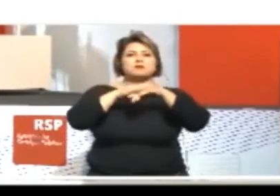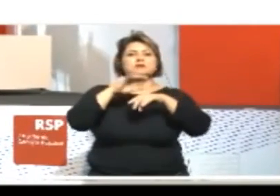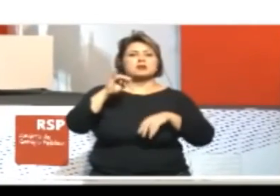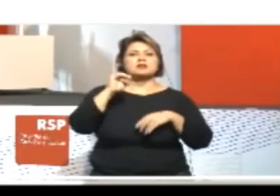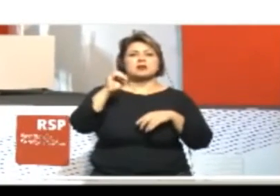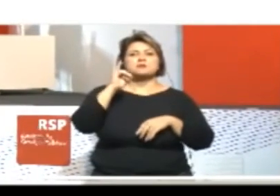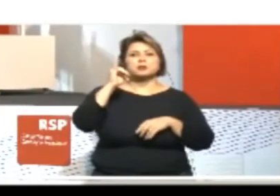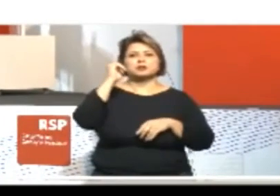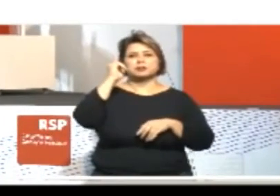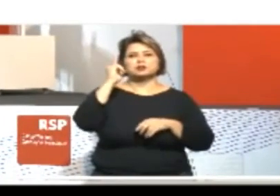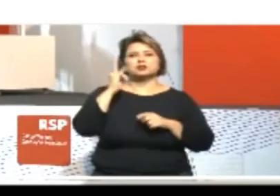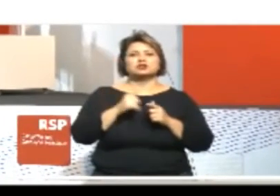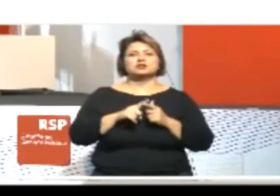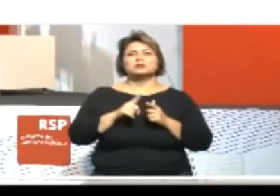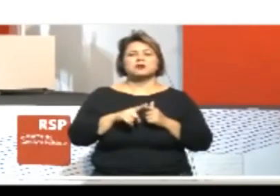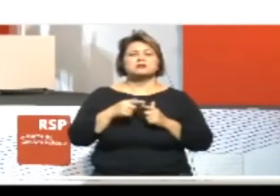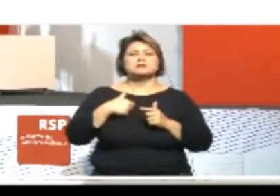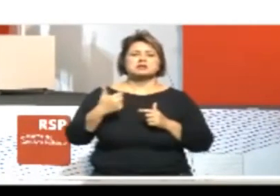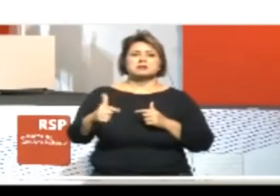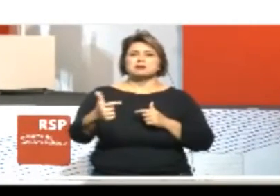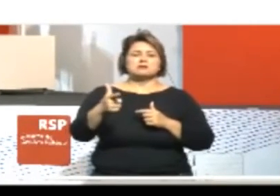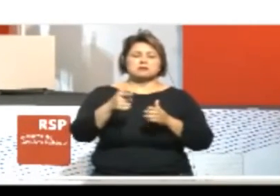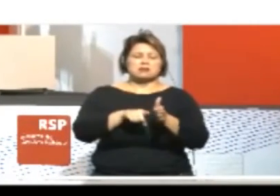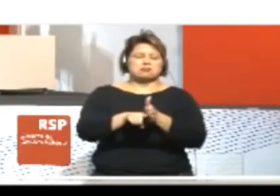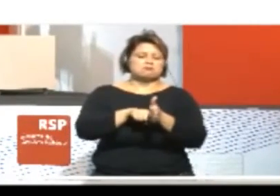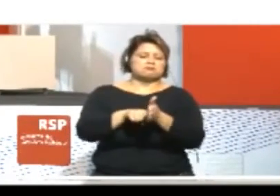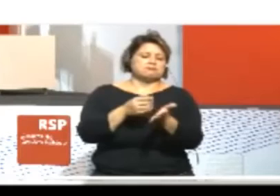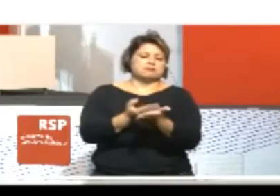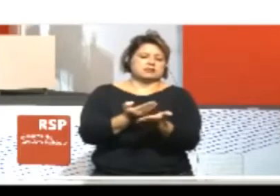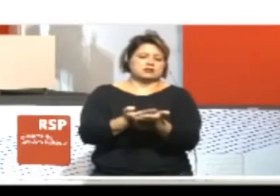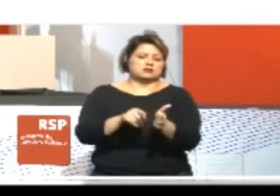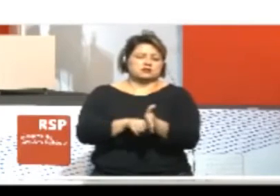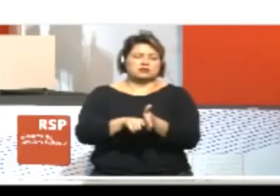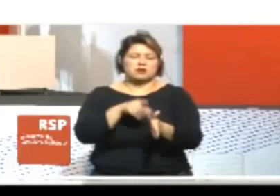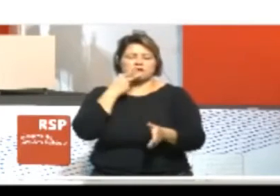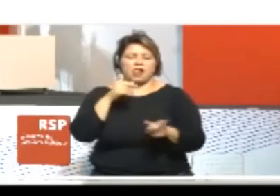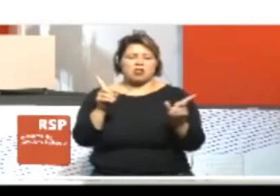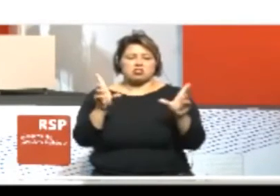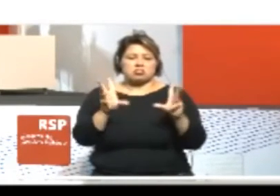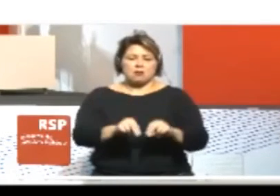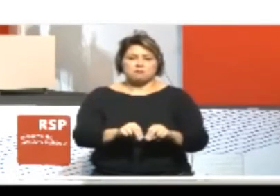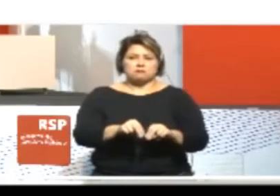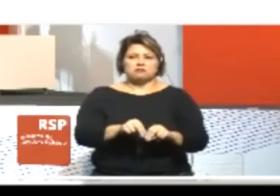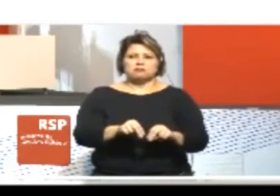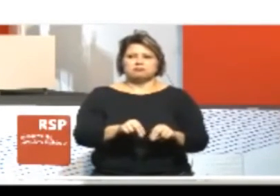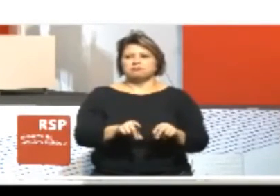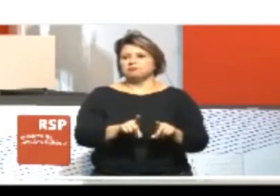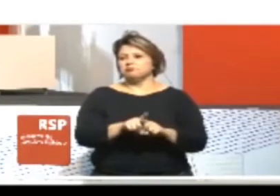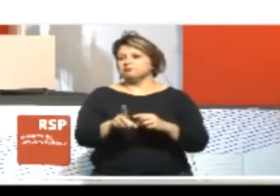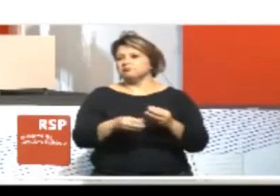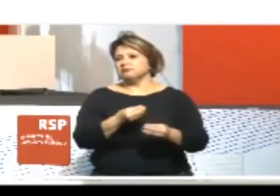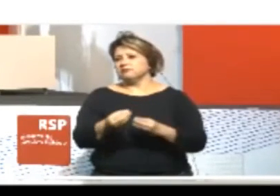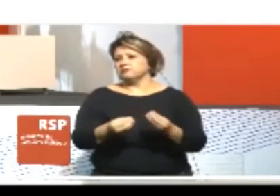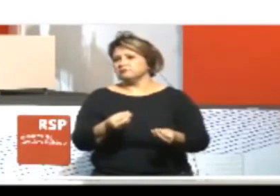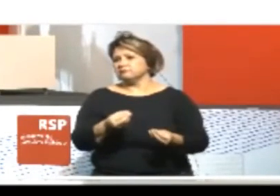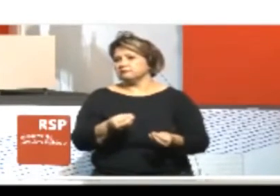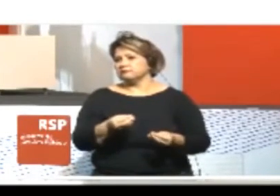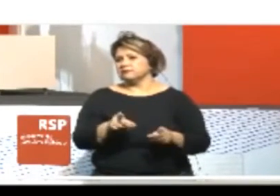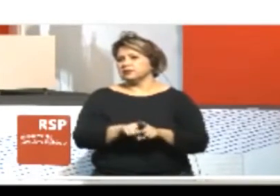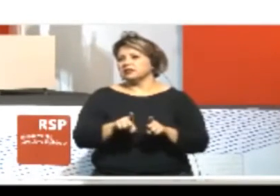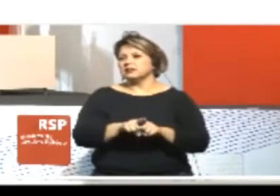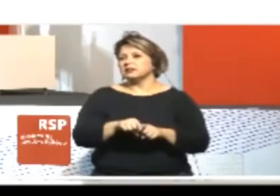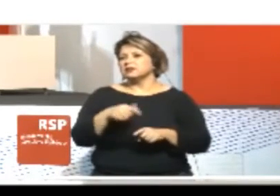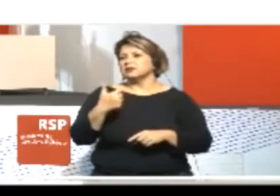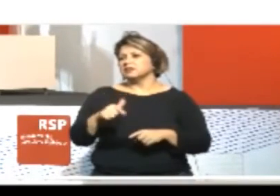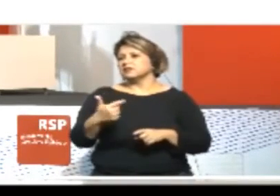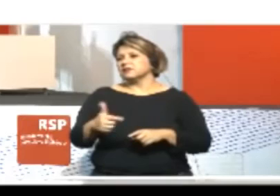No hay estudios que digan en entidades que tienen un desarrollo del gobierno no va a haber